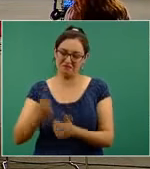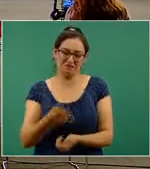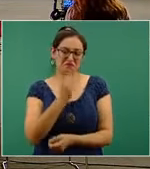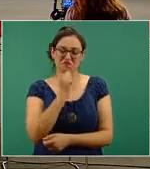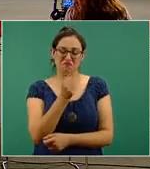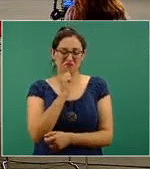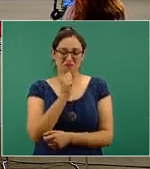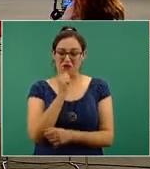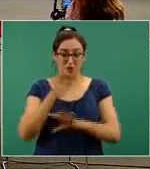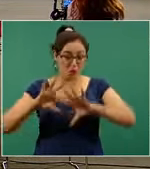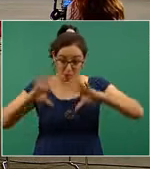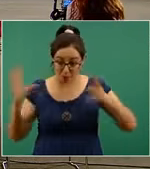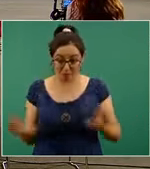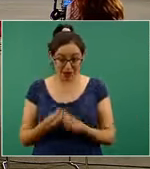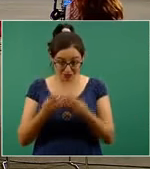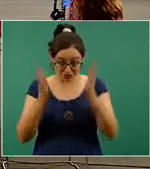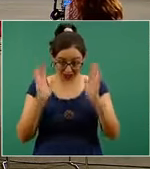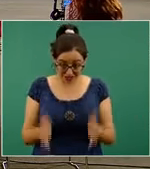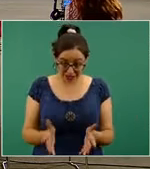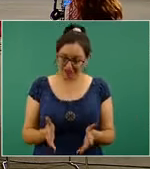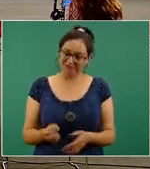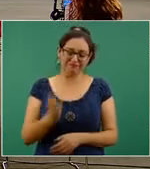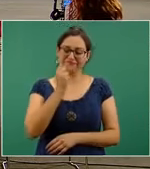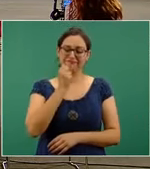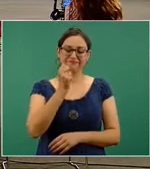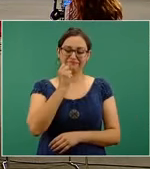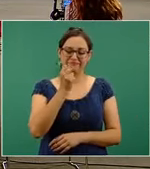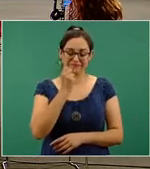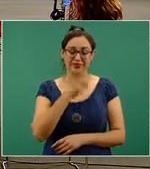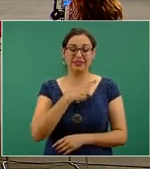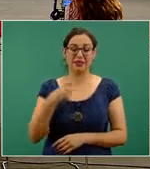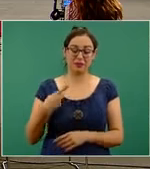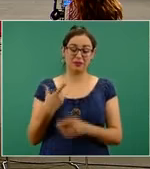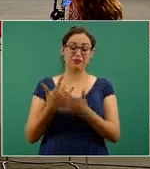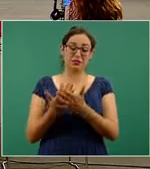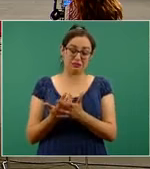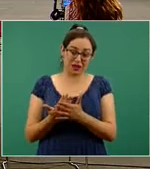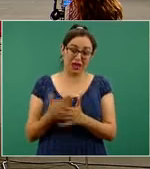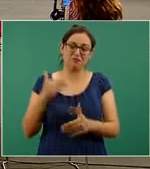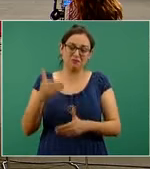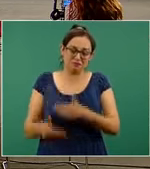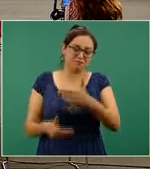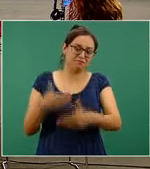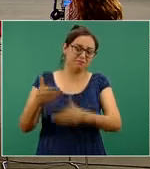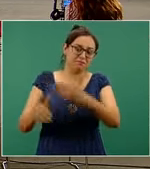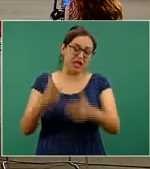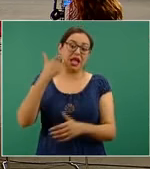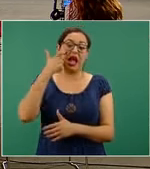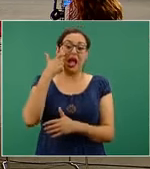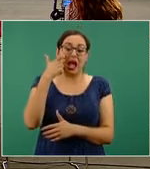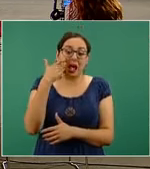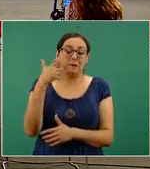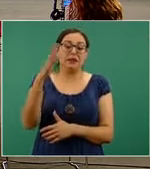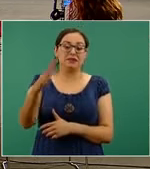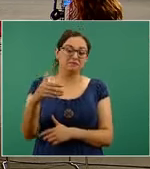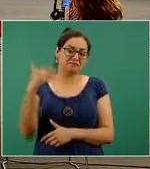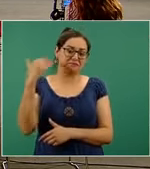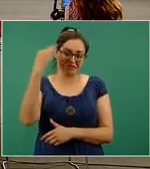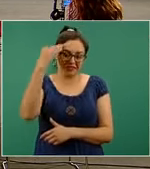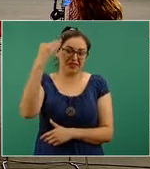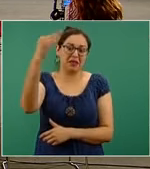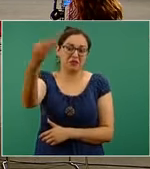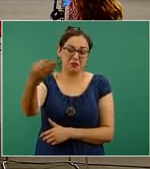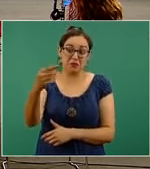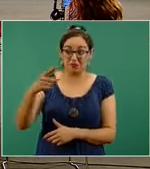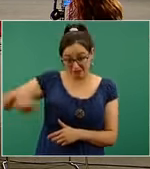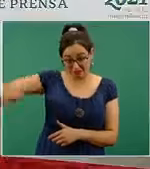implementado en su totalidad el etiquetado. Entonces tenemos que esperar a abril que se implemente y después ver el efecto que tiene sobre el consumo